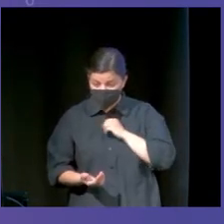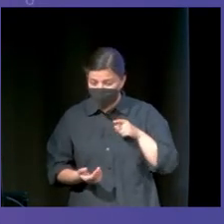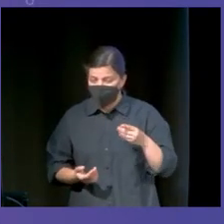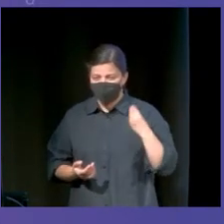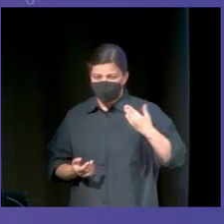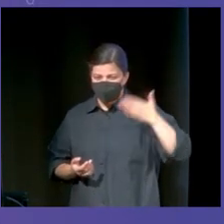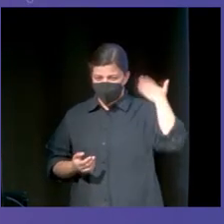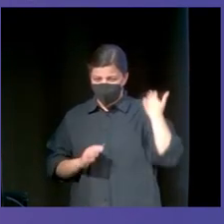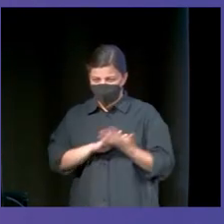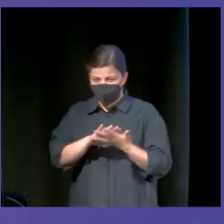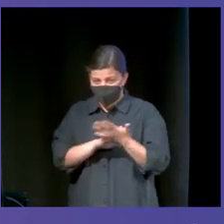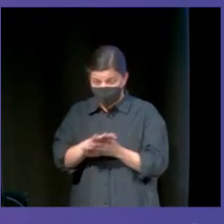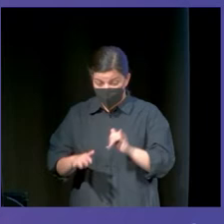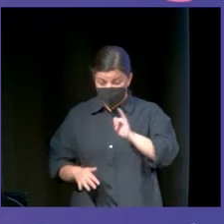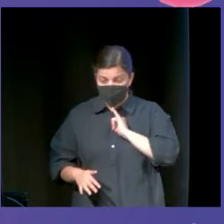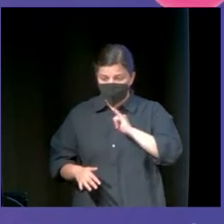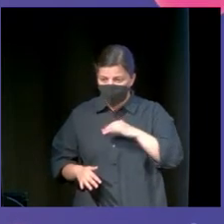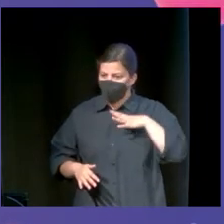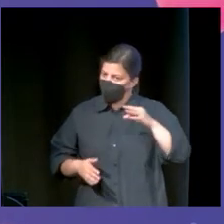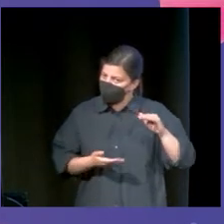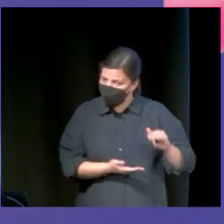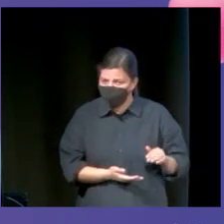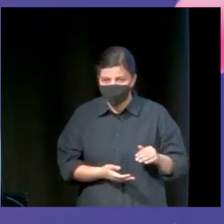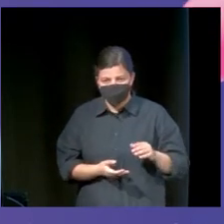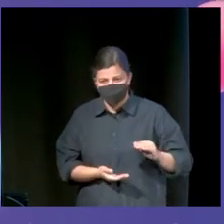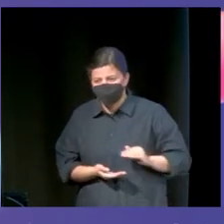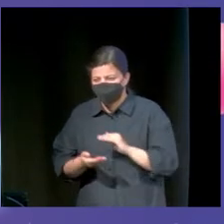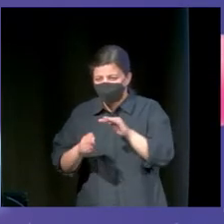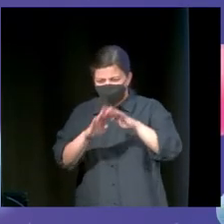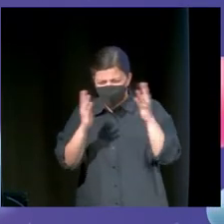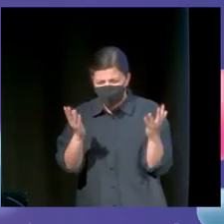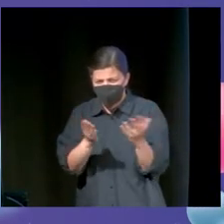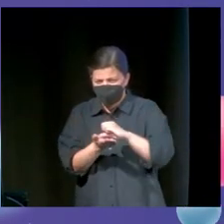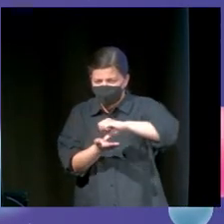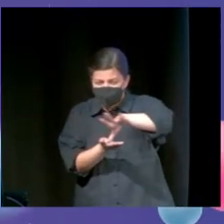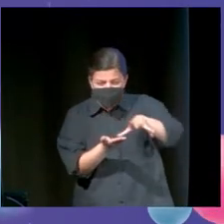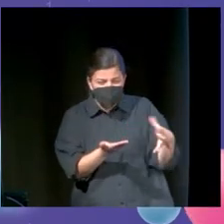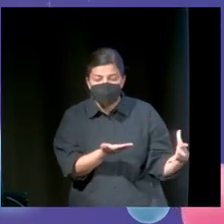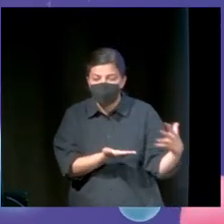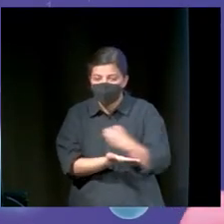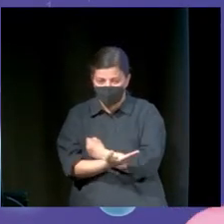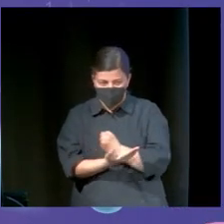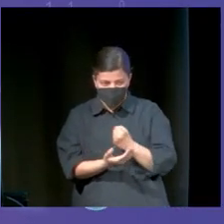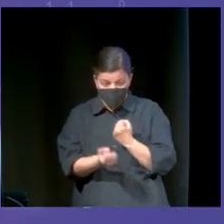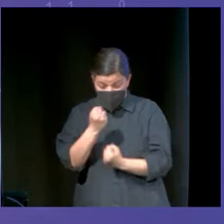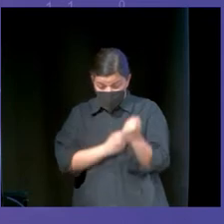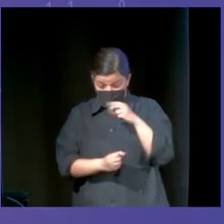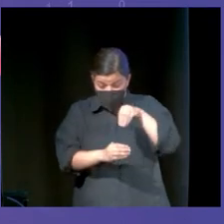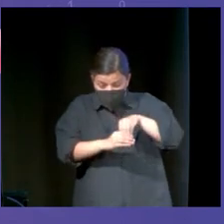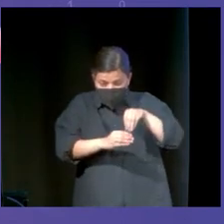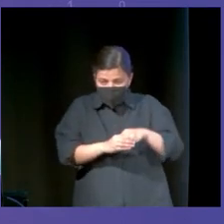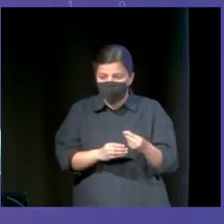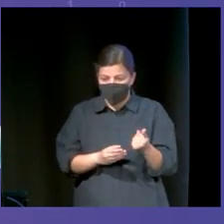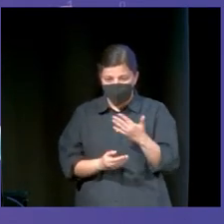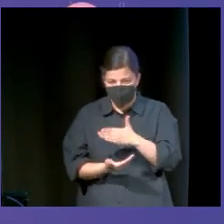hablado antes esa identidad te la vas a poder llevar a todos los mundos descentralizados esa economía lo que tú ganes